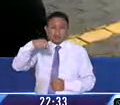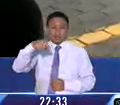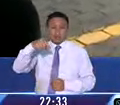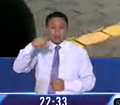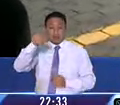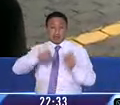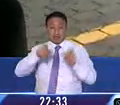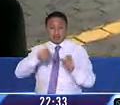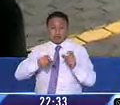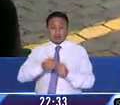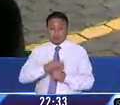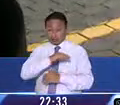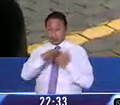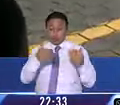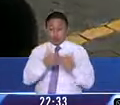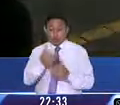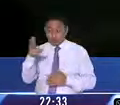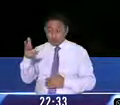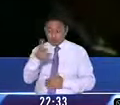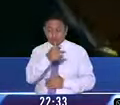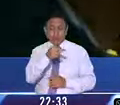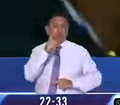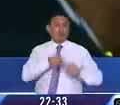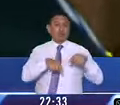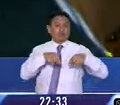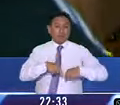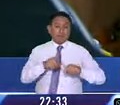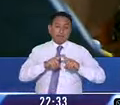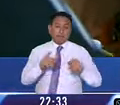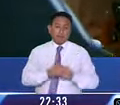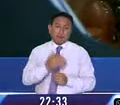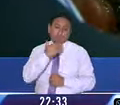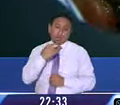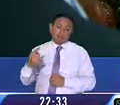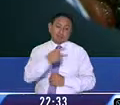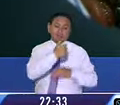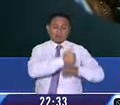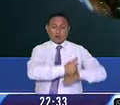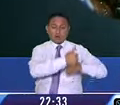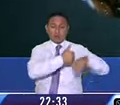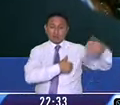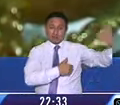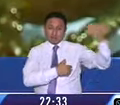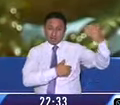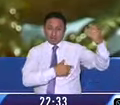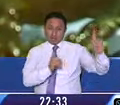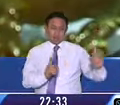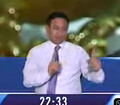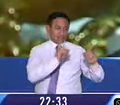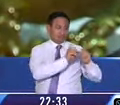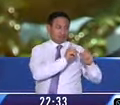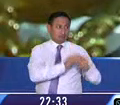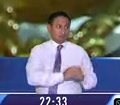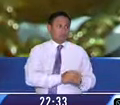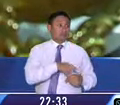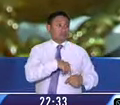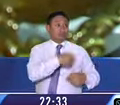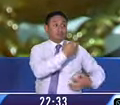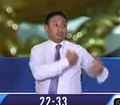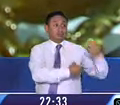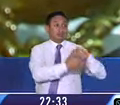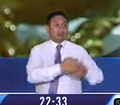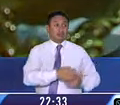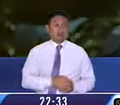quizá no puede llegar a todos los moradores. En tal razón, visitamos al alcalde de Rumiñahui. Este nos confirmó el trabajo